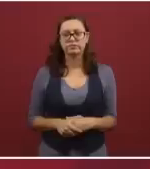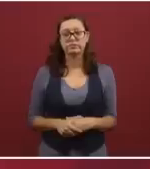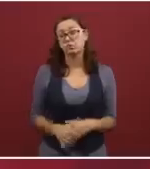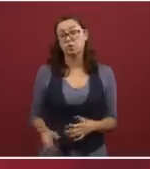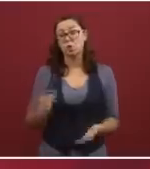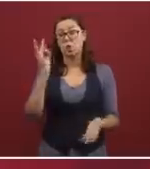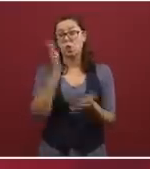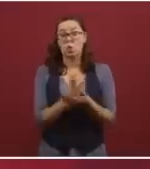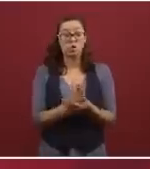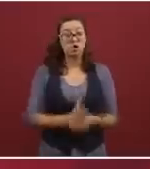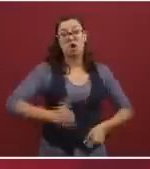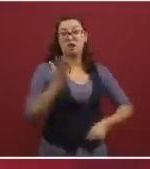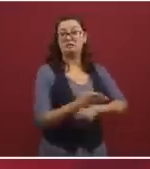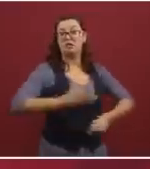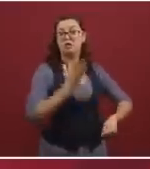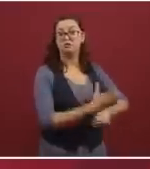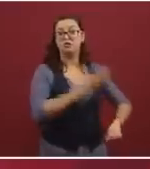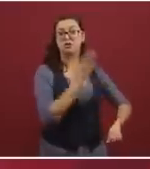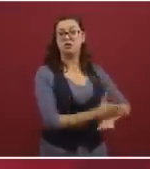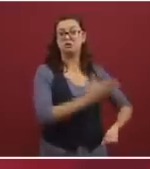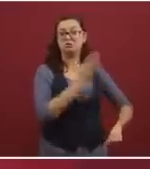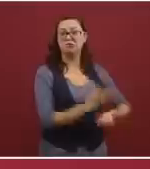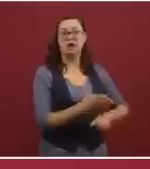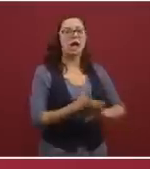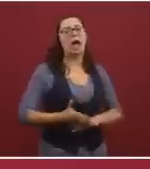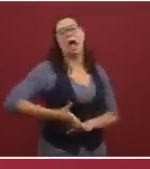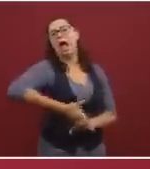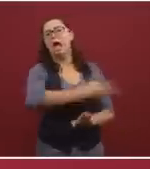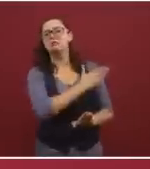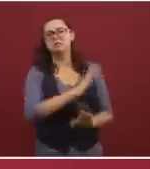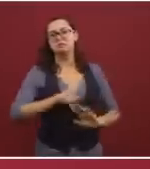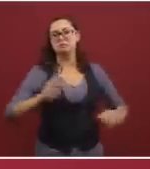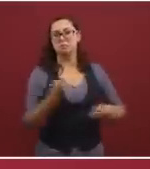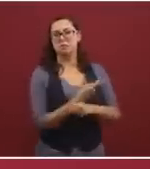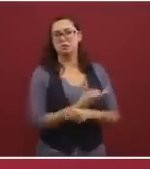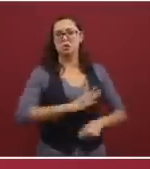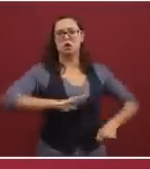castigar, ¿sí?, lo que ya